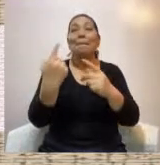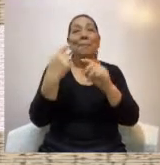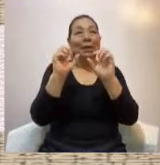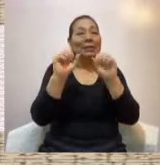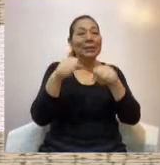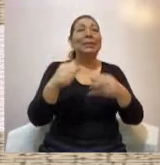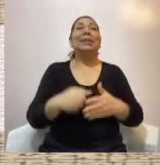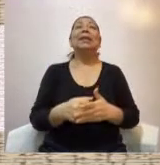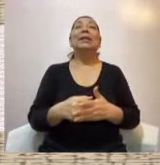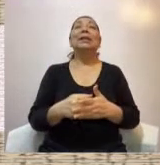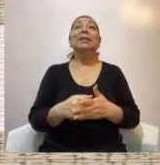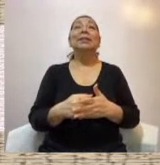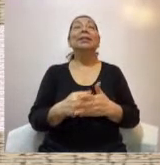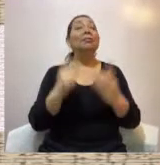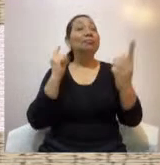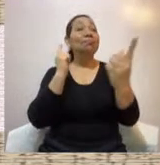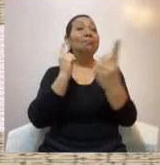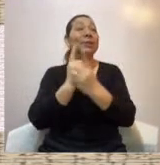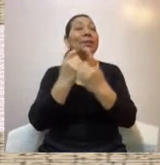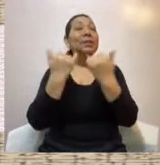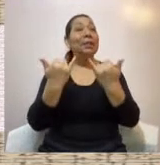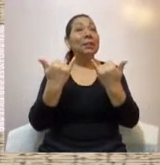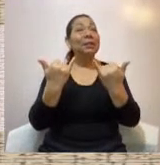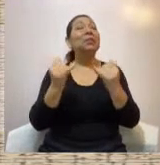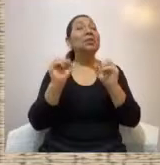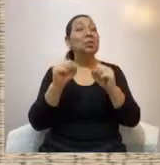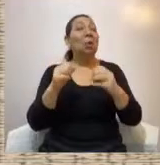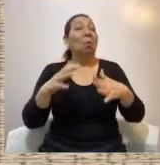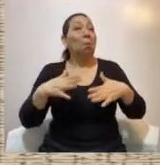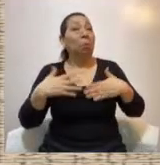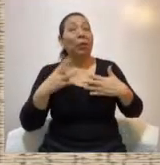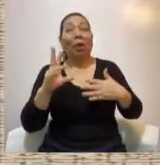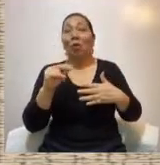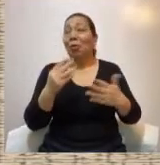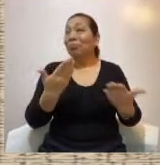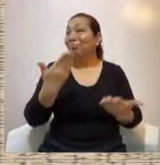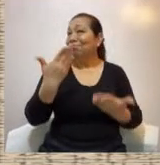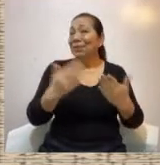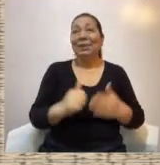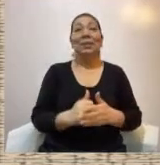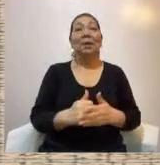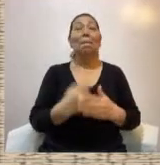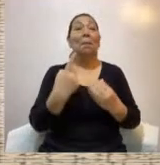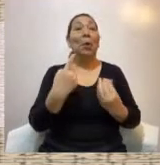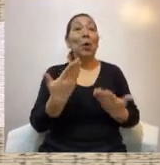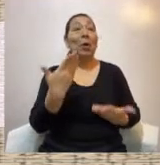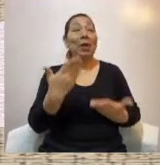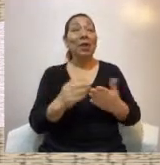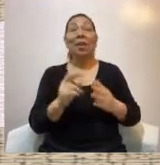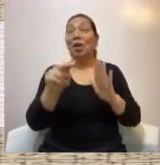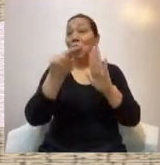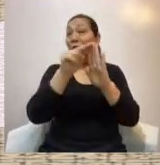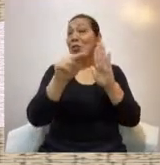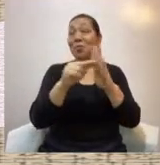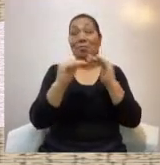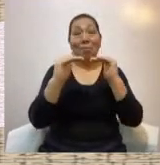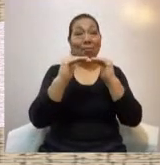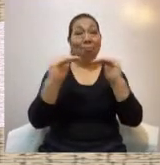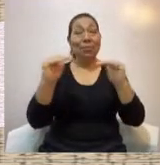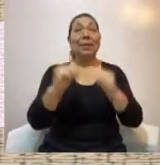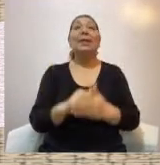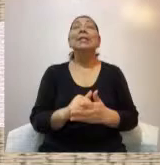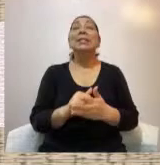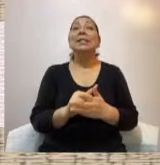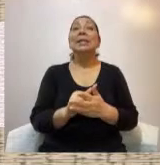estructural para frente a hechos lesivos que podrían no parecerlo, ¿no? Porque supuestamente son normas